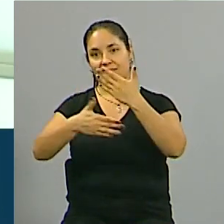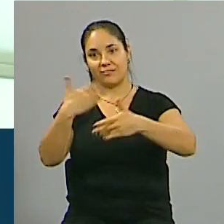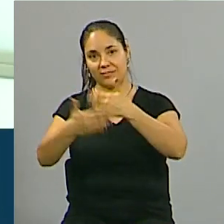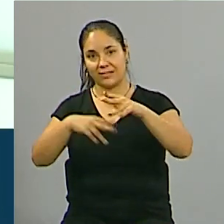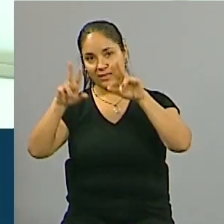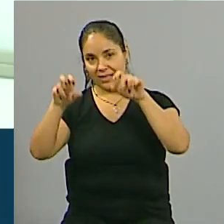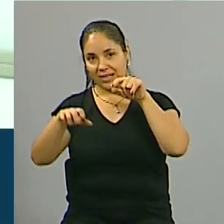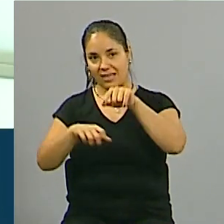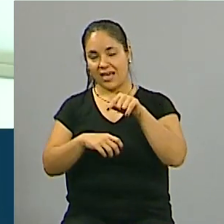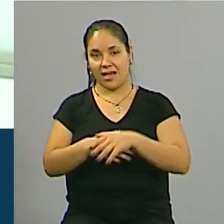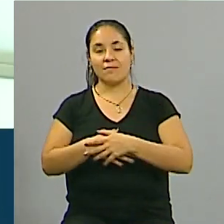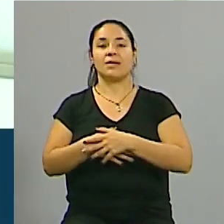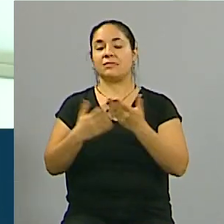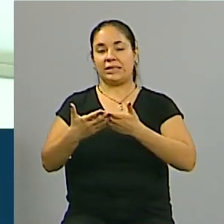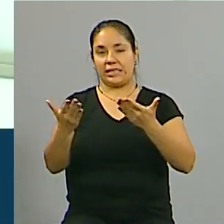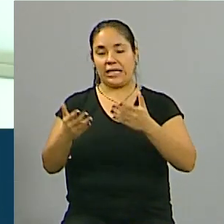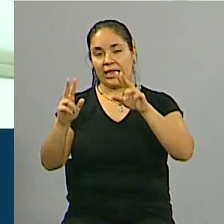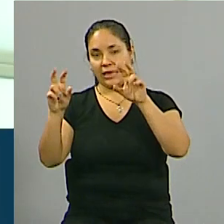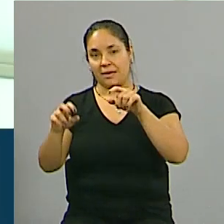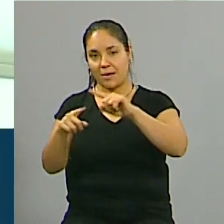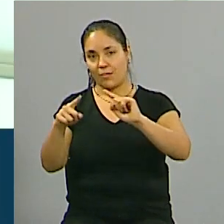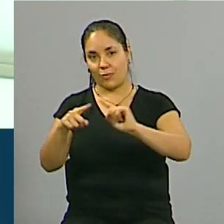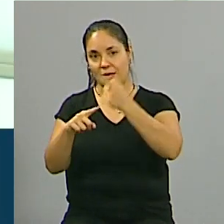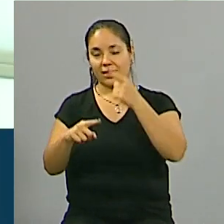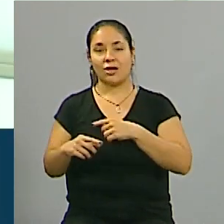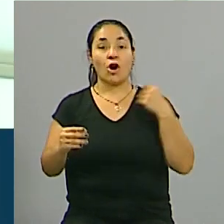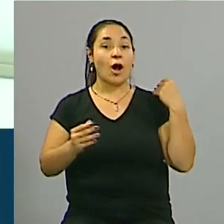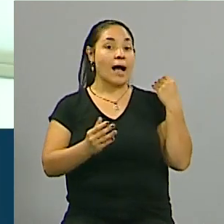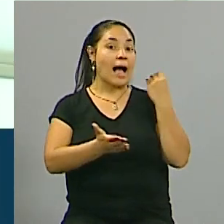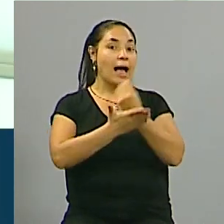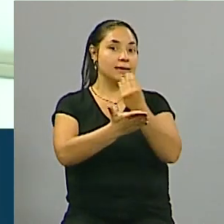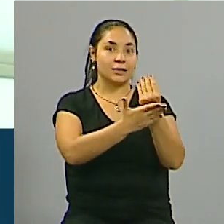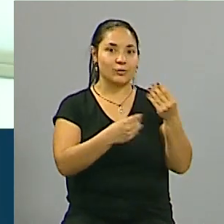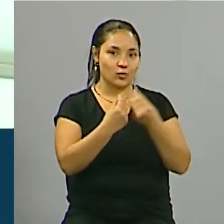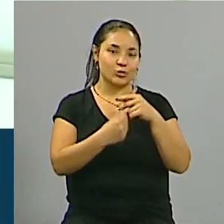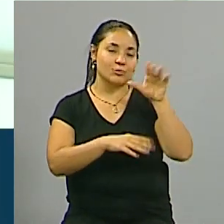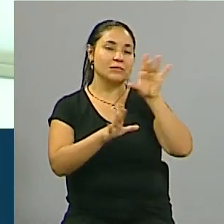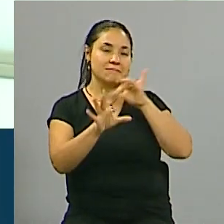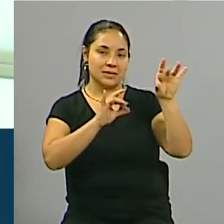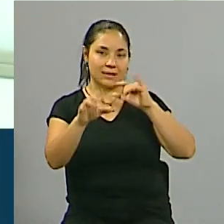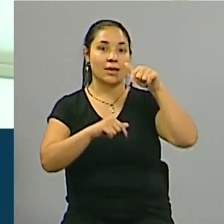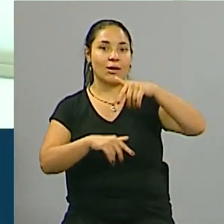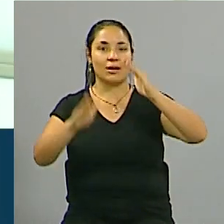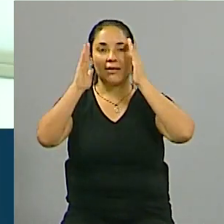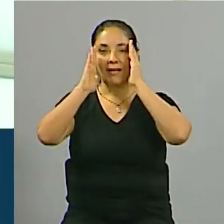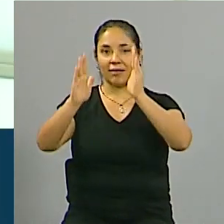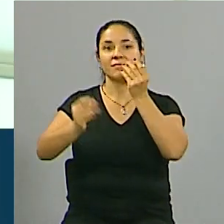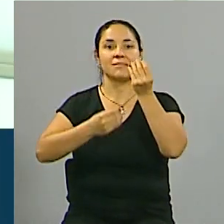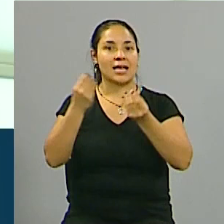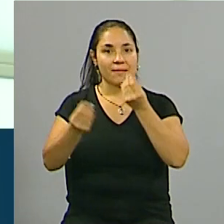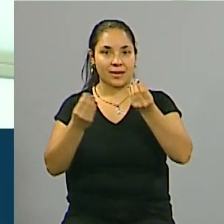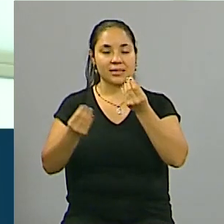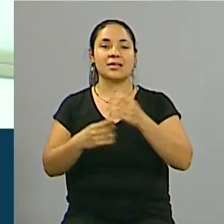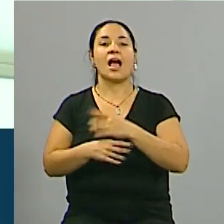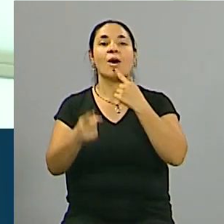este tema, de estos temas en general. Seguramente van a pasar muchos candidatos. Pero bueno, ahora nos estamos abocando a lo que sucede con